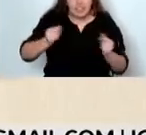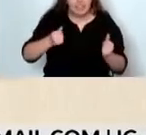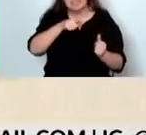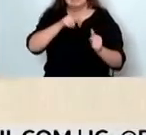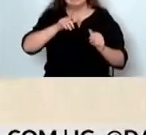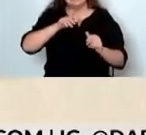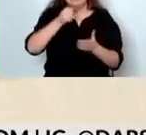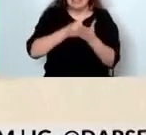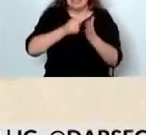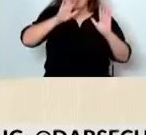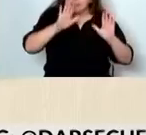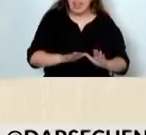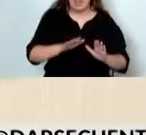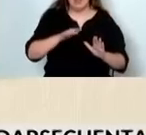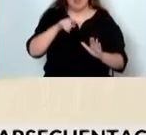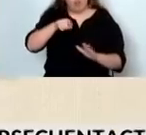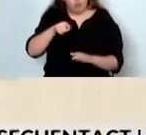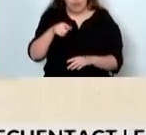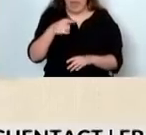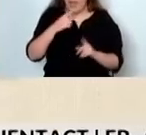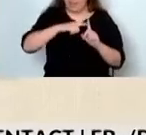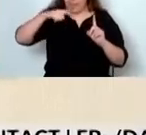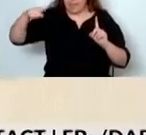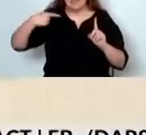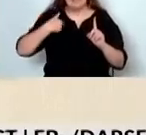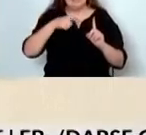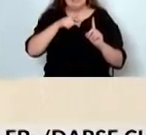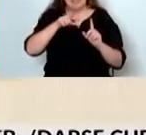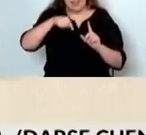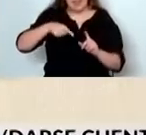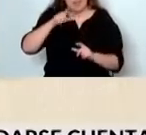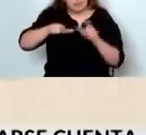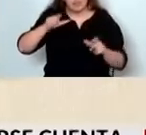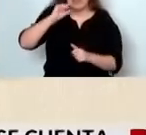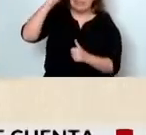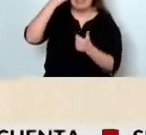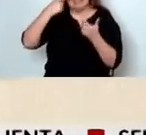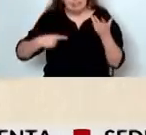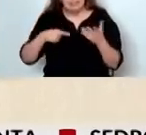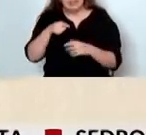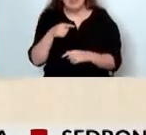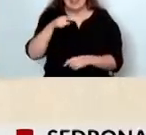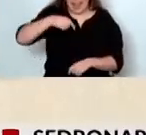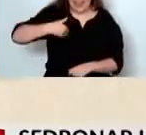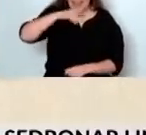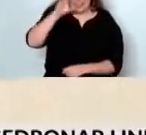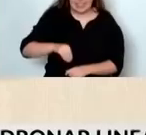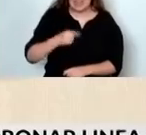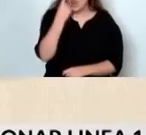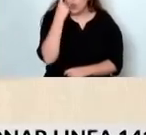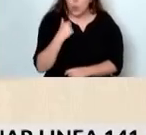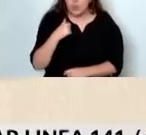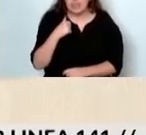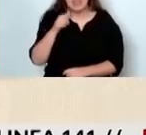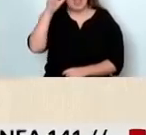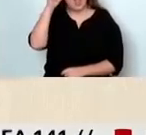suicidan, con números antiguos ya. Quizá el número es más grande. En este país, por día, más de 8